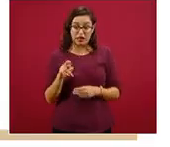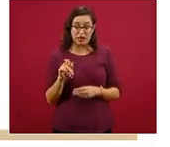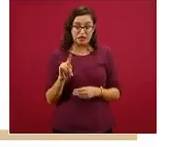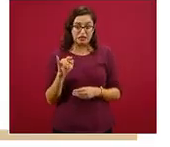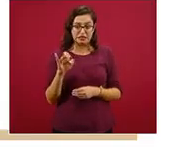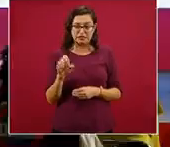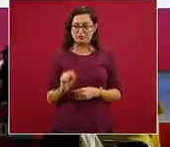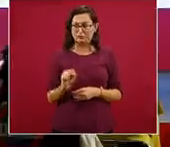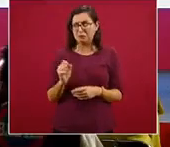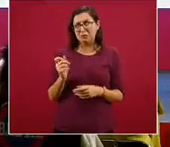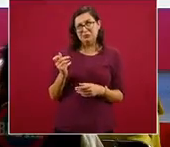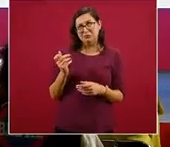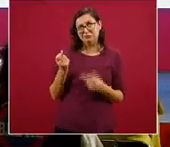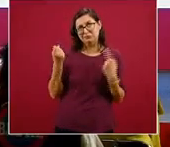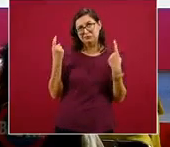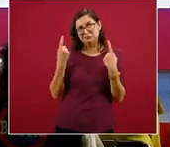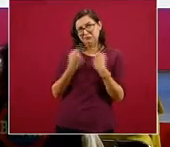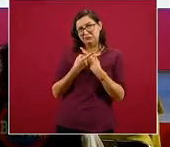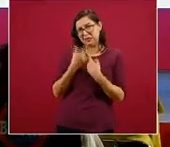tiene sentido. Adelante.